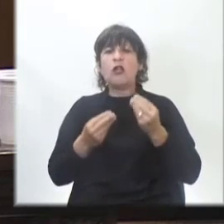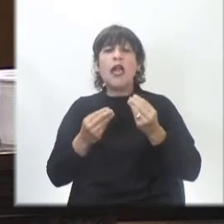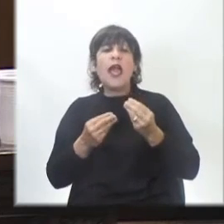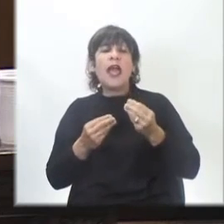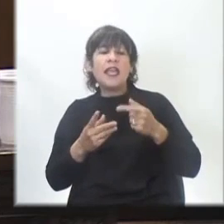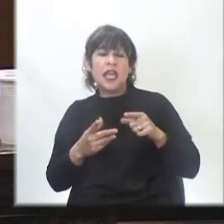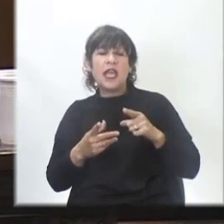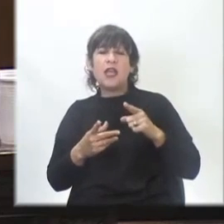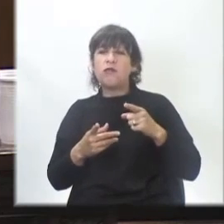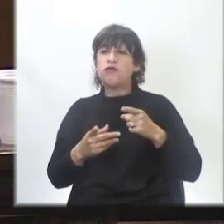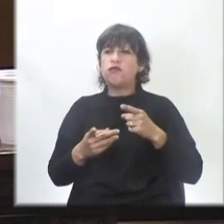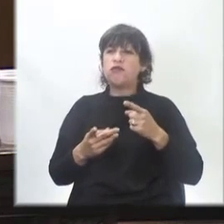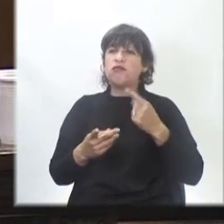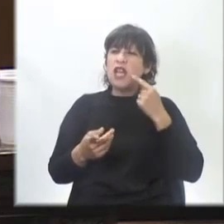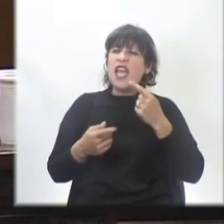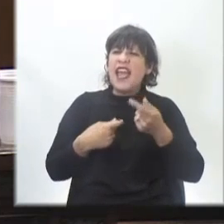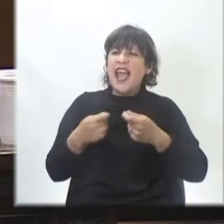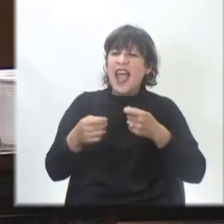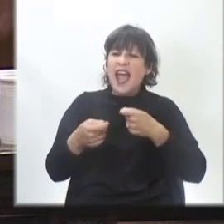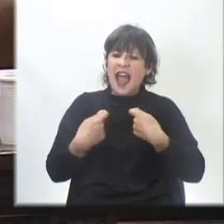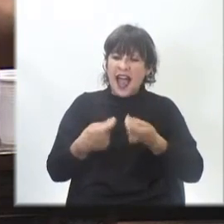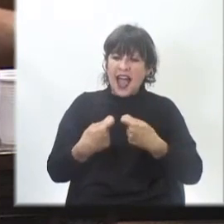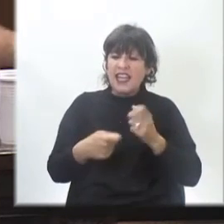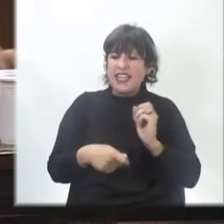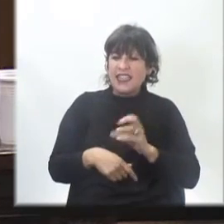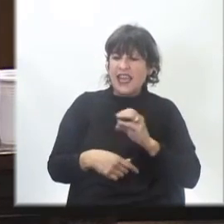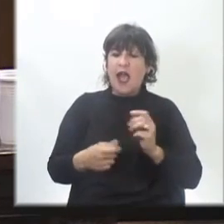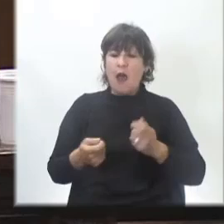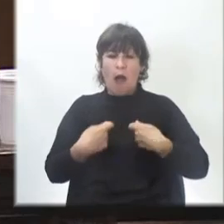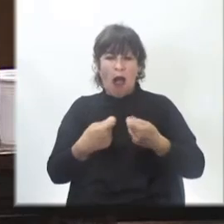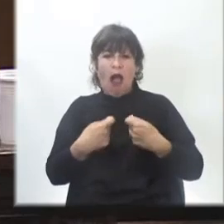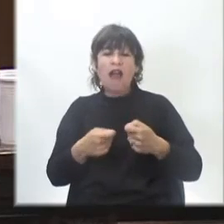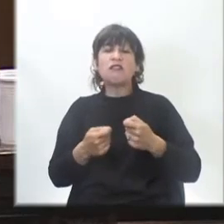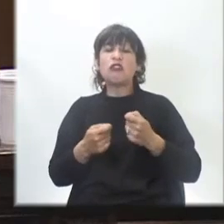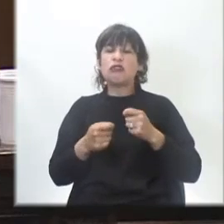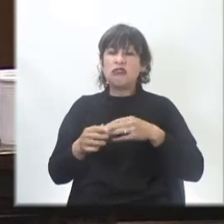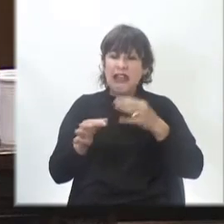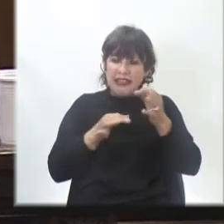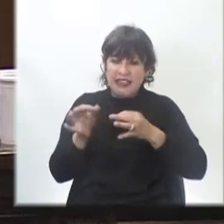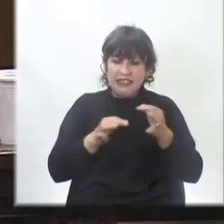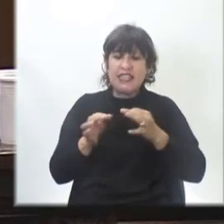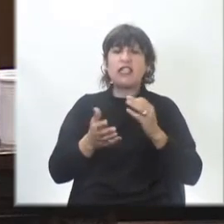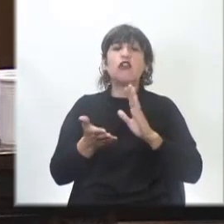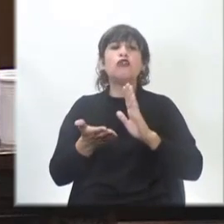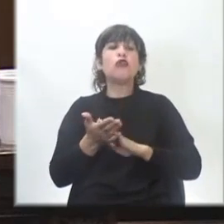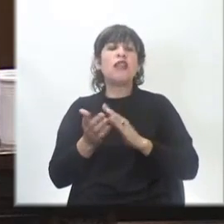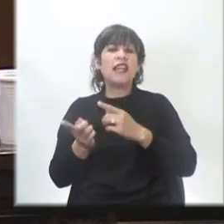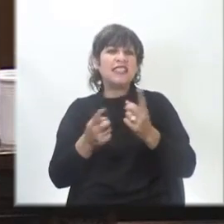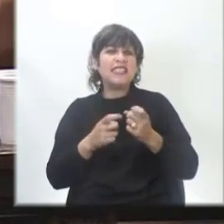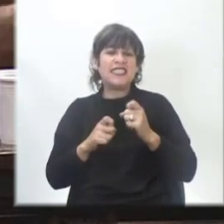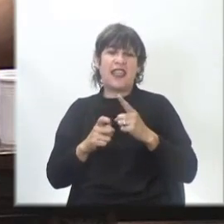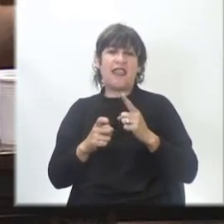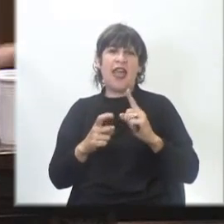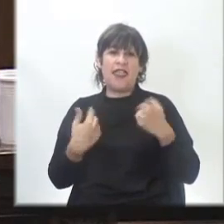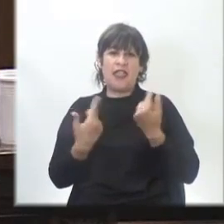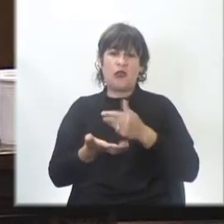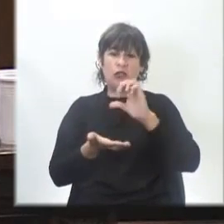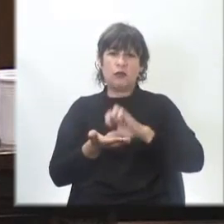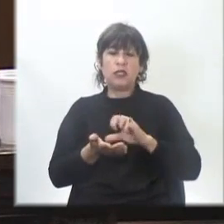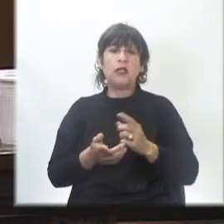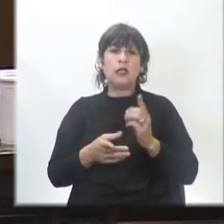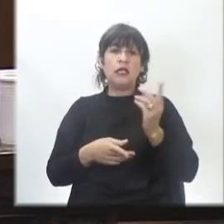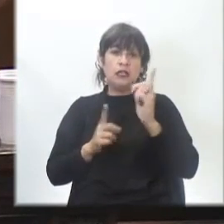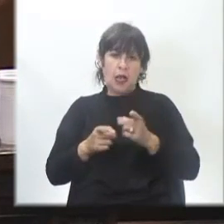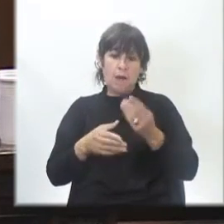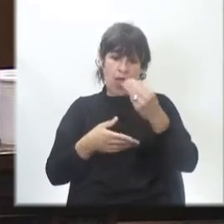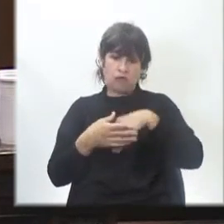determinados gastos estratégicos a ciertas necesidades de nuestro país, incluido el actual ministro de Defensa